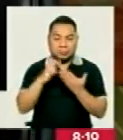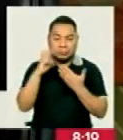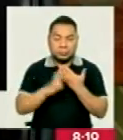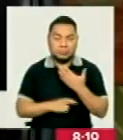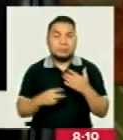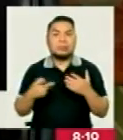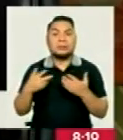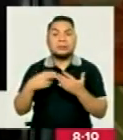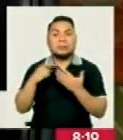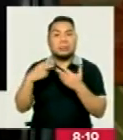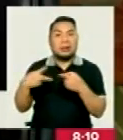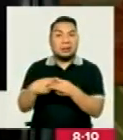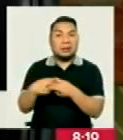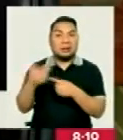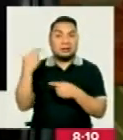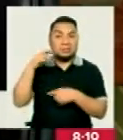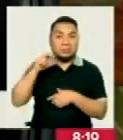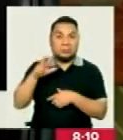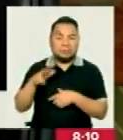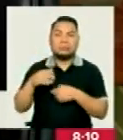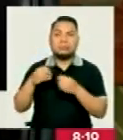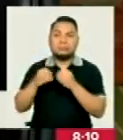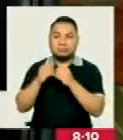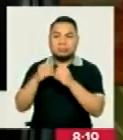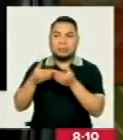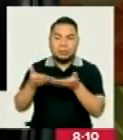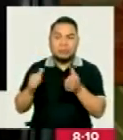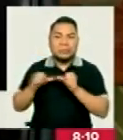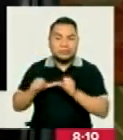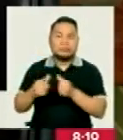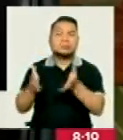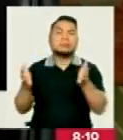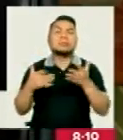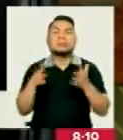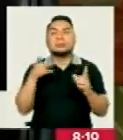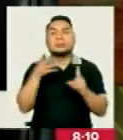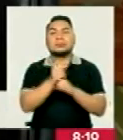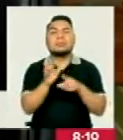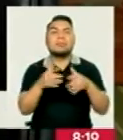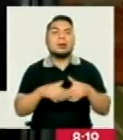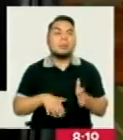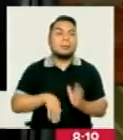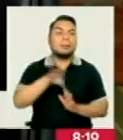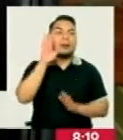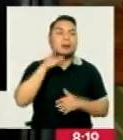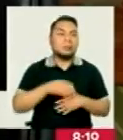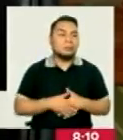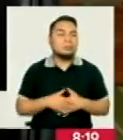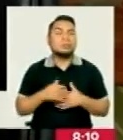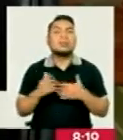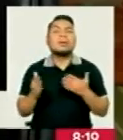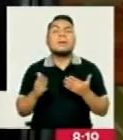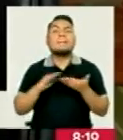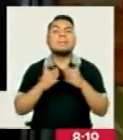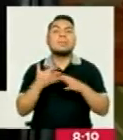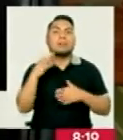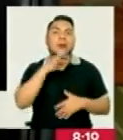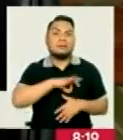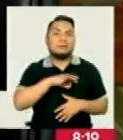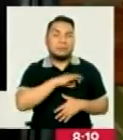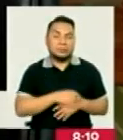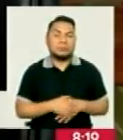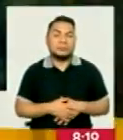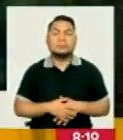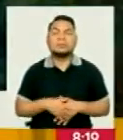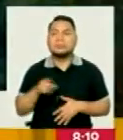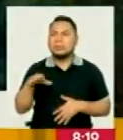paralizados en el 2023 y con ello pensamos llegar a alcanzar una mayor población beneficiaria. De acuerdo. Los